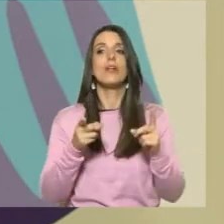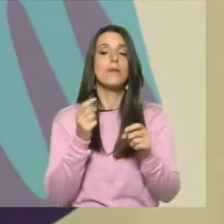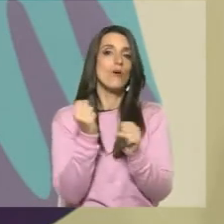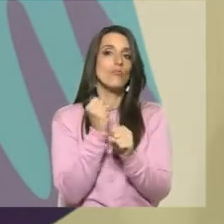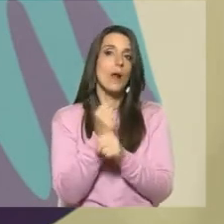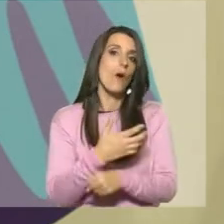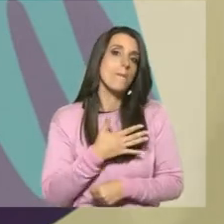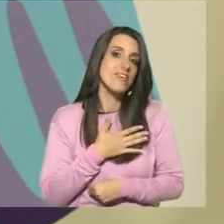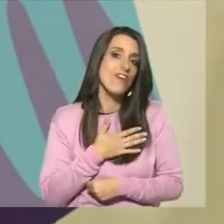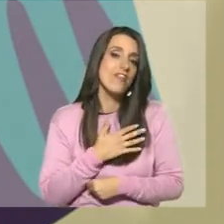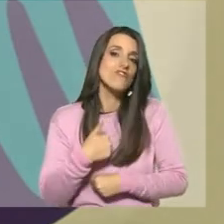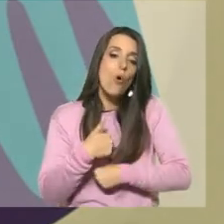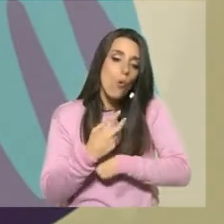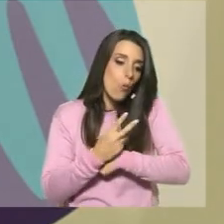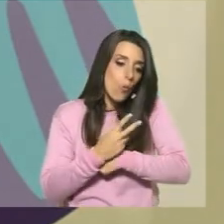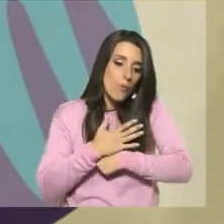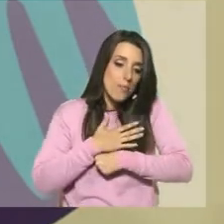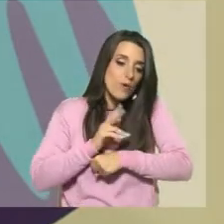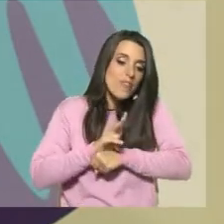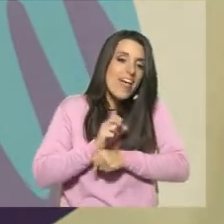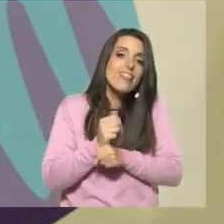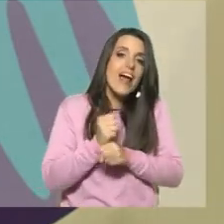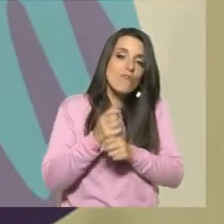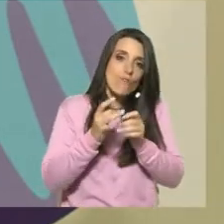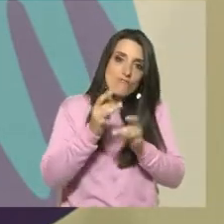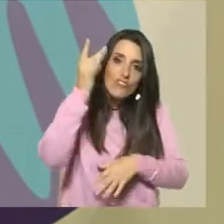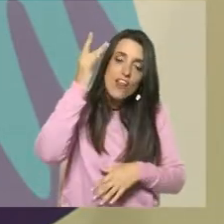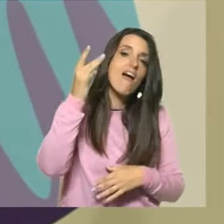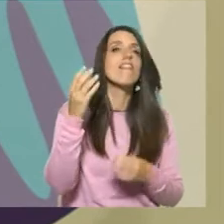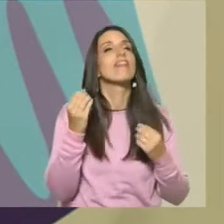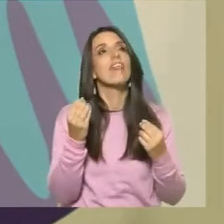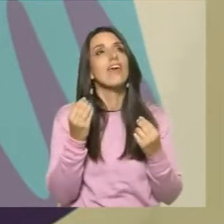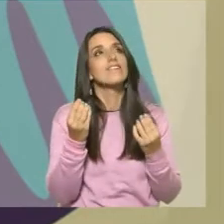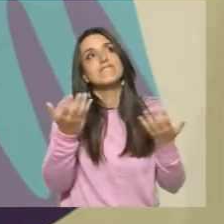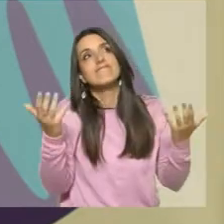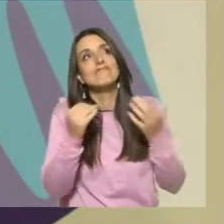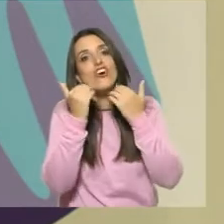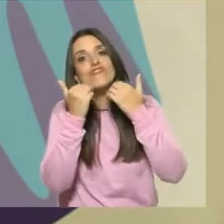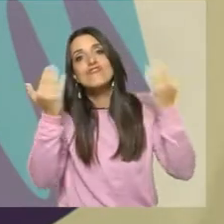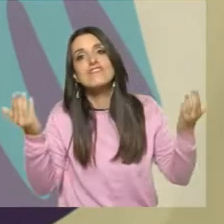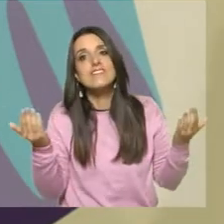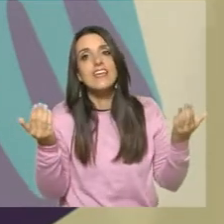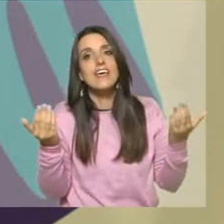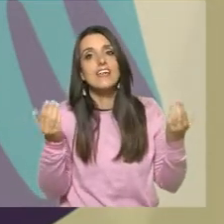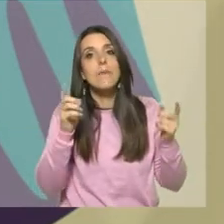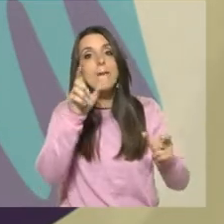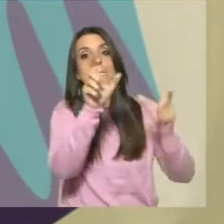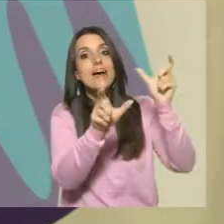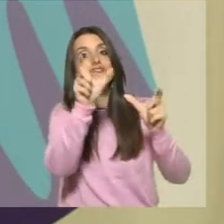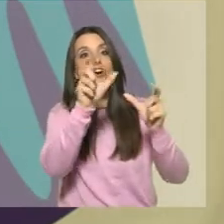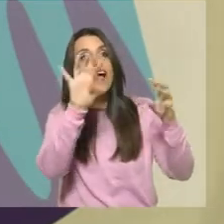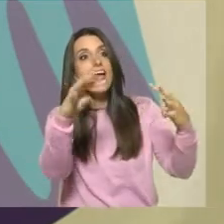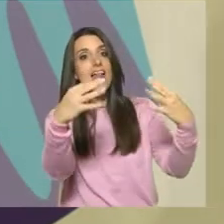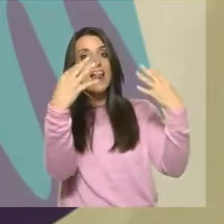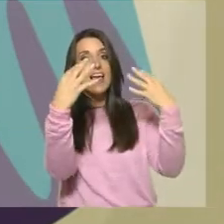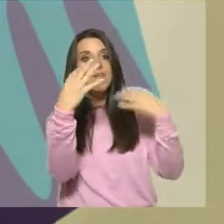mío de cuidar mi lugar, de ser profesional, de nada, no sé qué impacté tampoco en el público para que me sigan